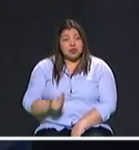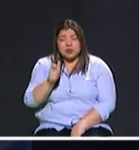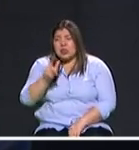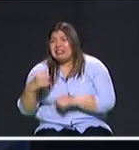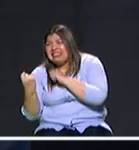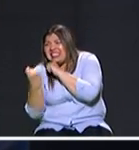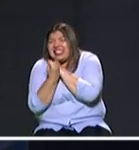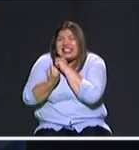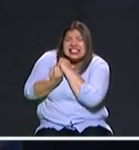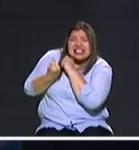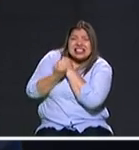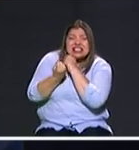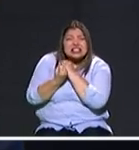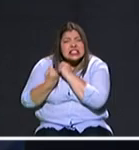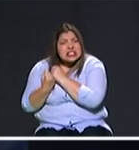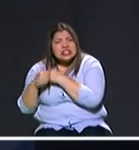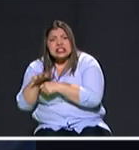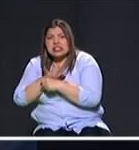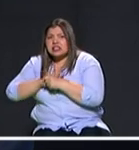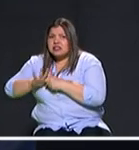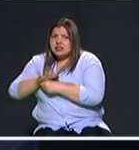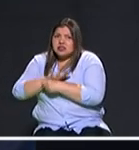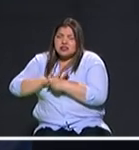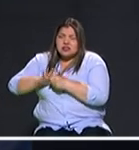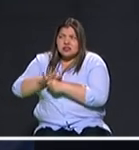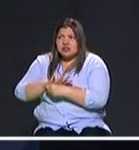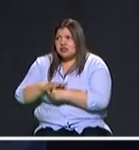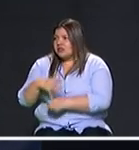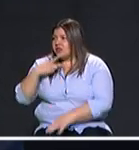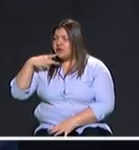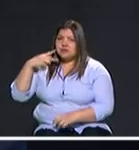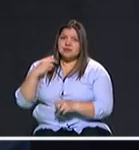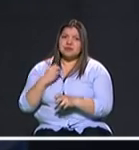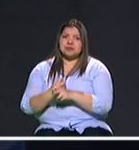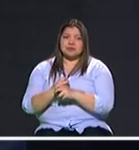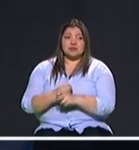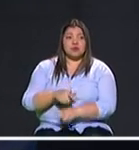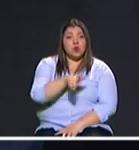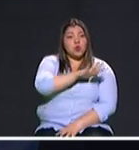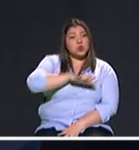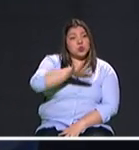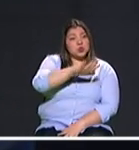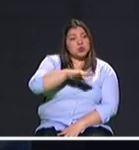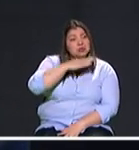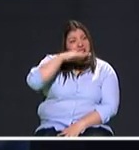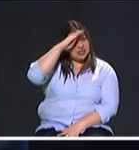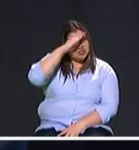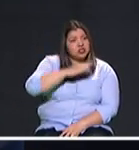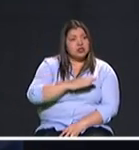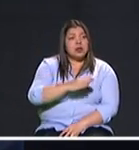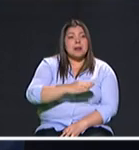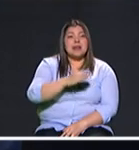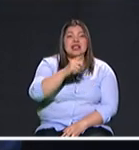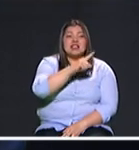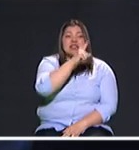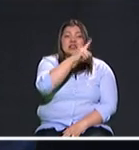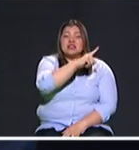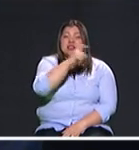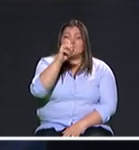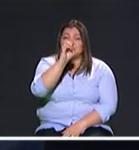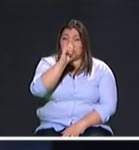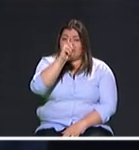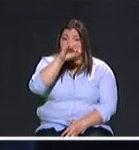impresionante el municipio viene trabajando un proyecto de alianza pública-privada que vale 106 mil millones de pesos para albergar